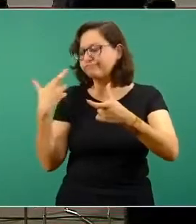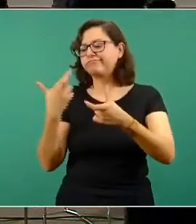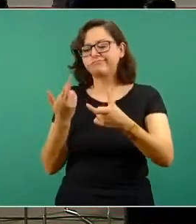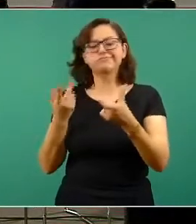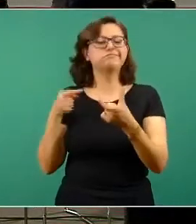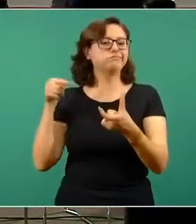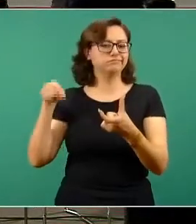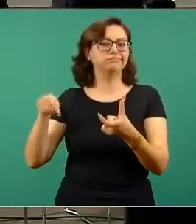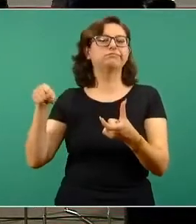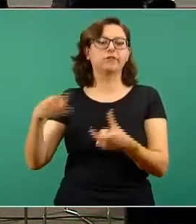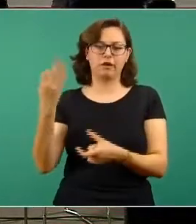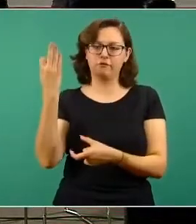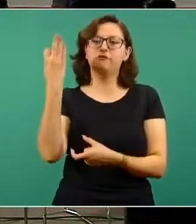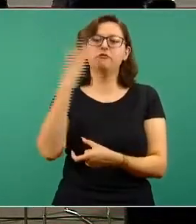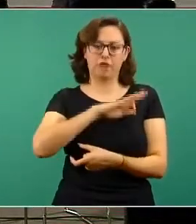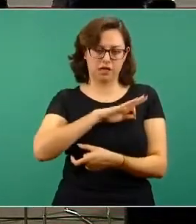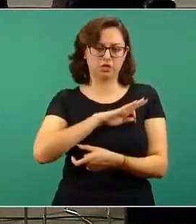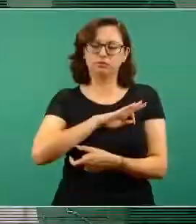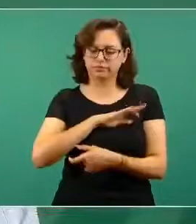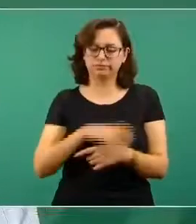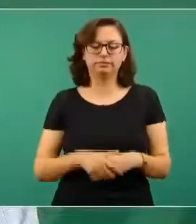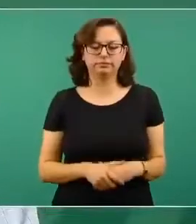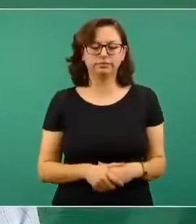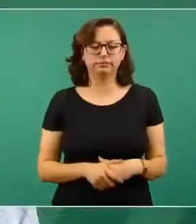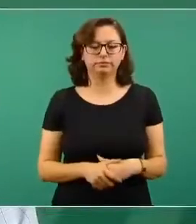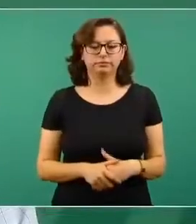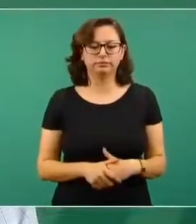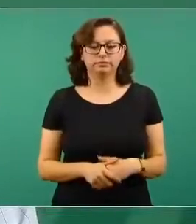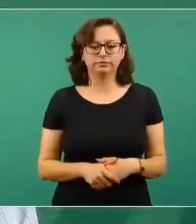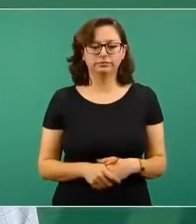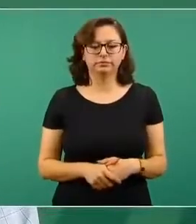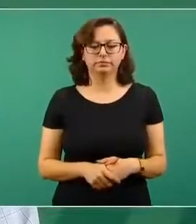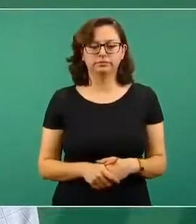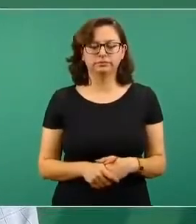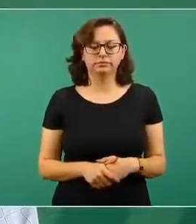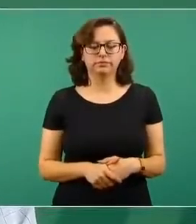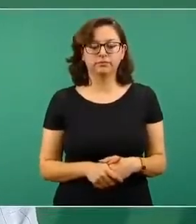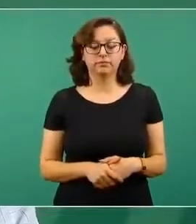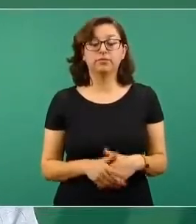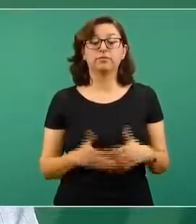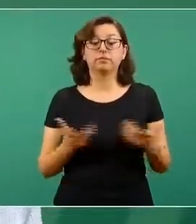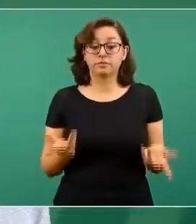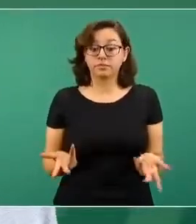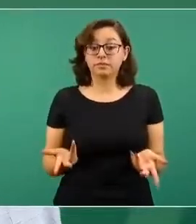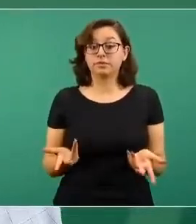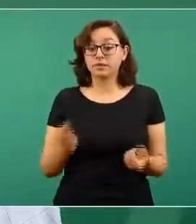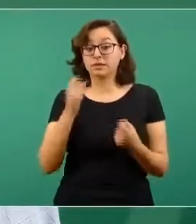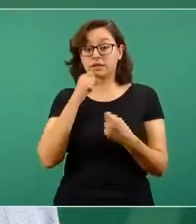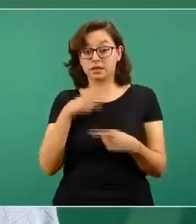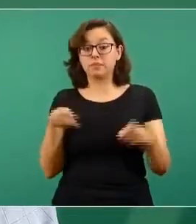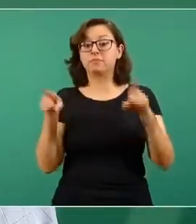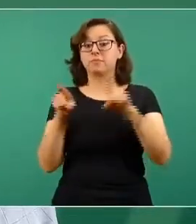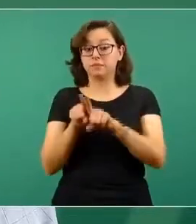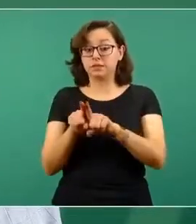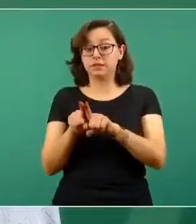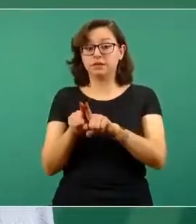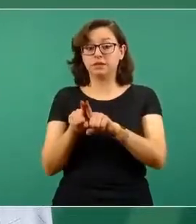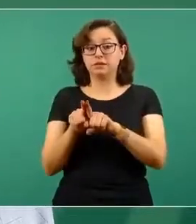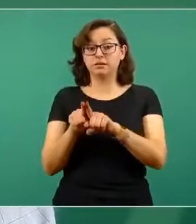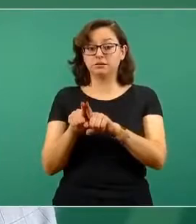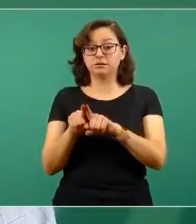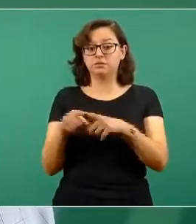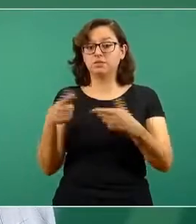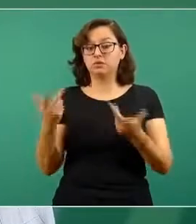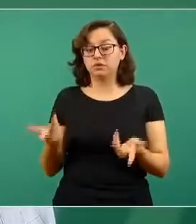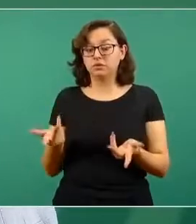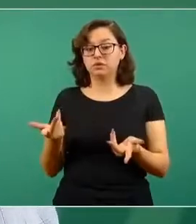directa pudieron también verificar que la vacuna era falsa y a su vez también se hizo la revisión de que